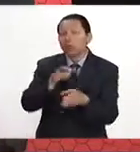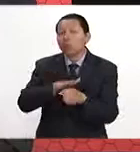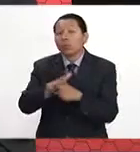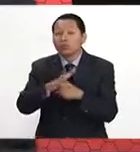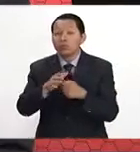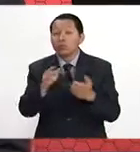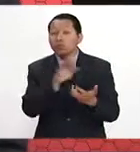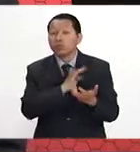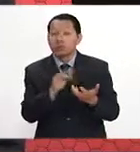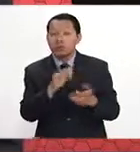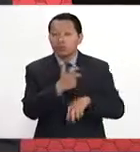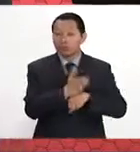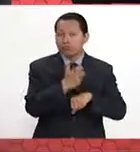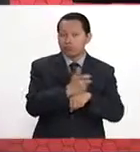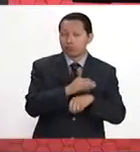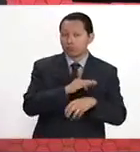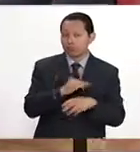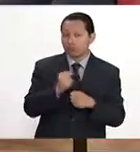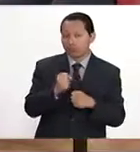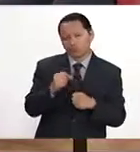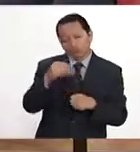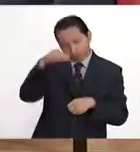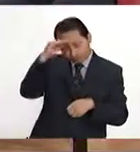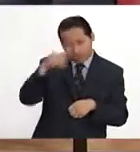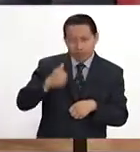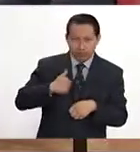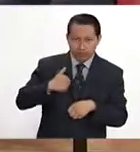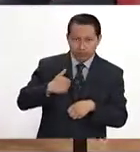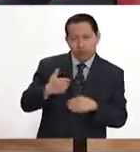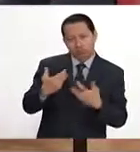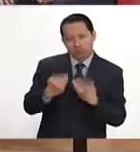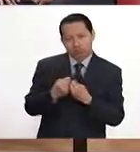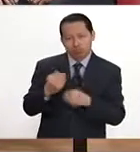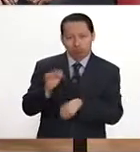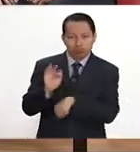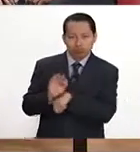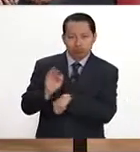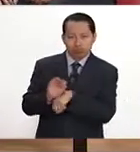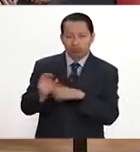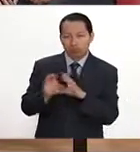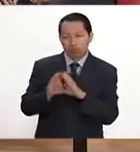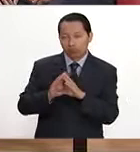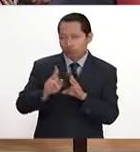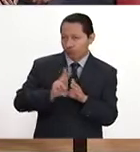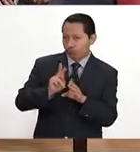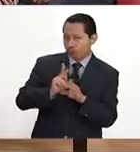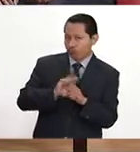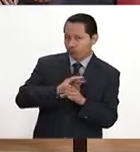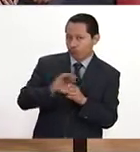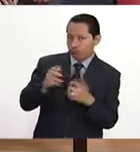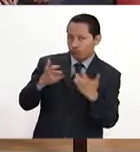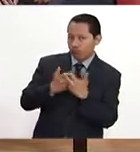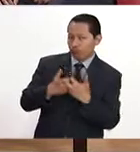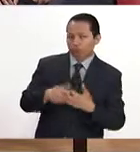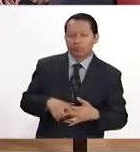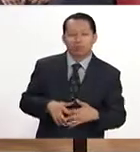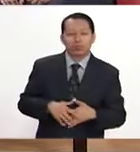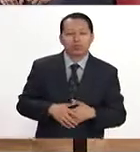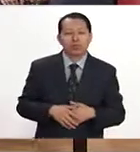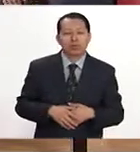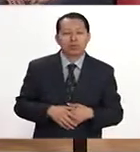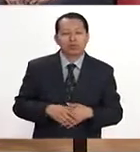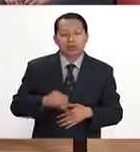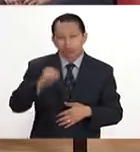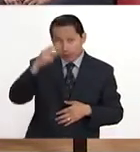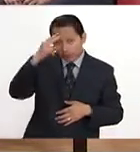momento revertirle a Estados Unidos? Pensando que Canadá, bueno, pues es un aliado, ¿no? Y más o menos coincidimos en los puntos centrales. Claro, las posiciones